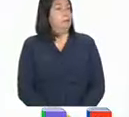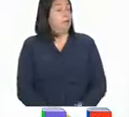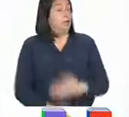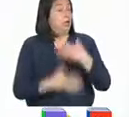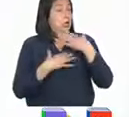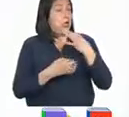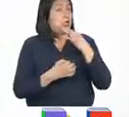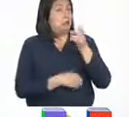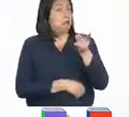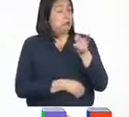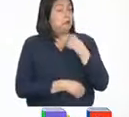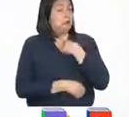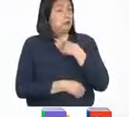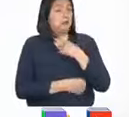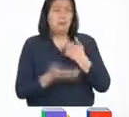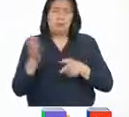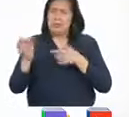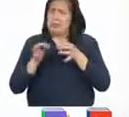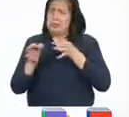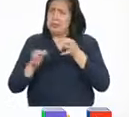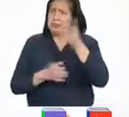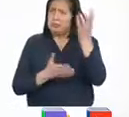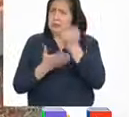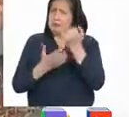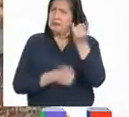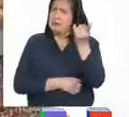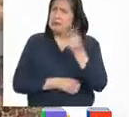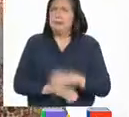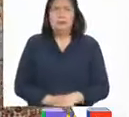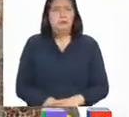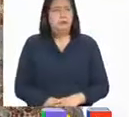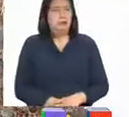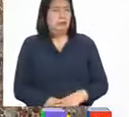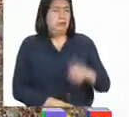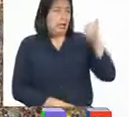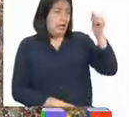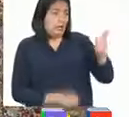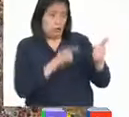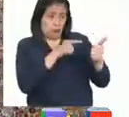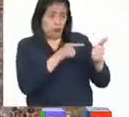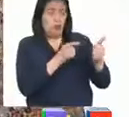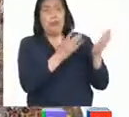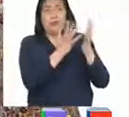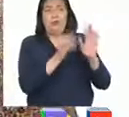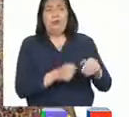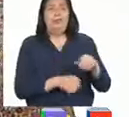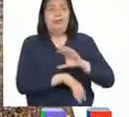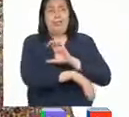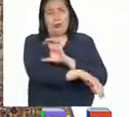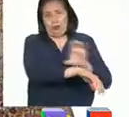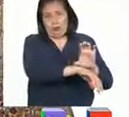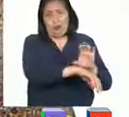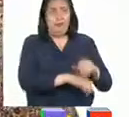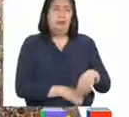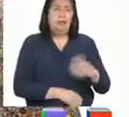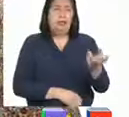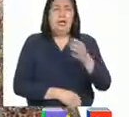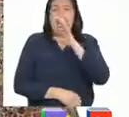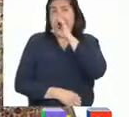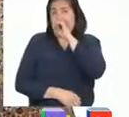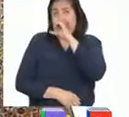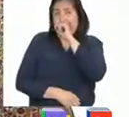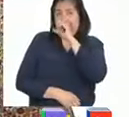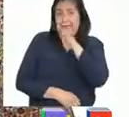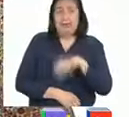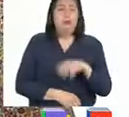Muy interesante. ¿Nos puedes explicar tu gráfico? Los que están en azul son los estudiantes de la costa. Los de